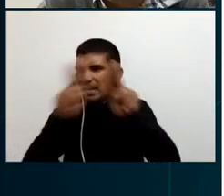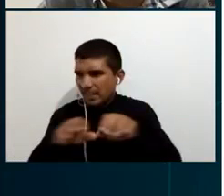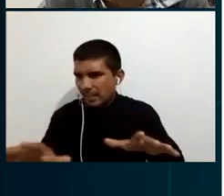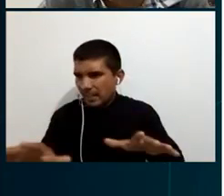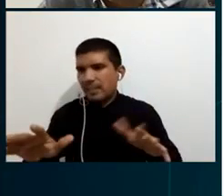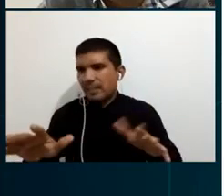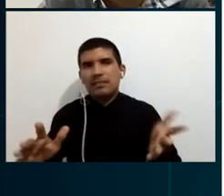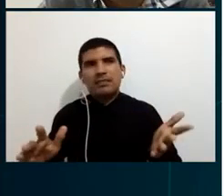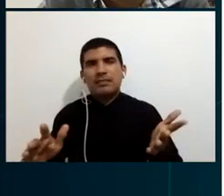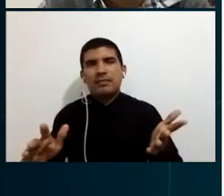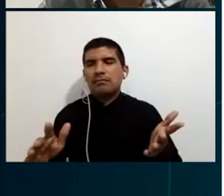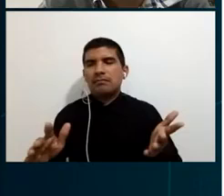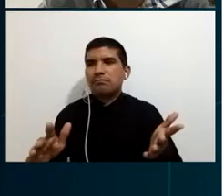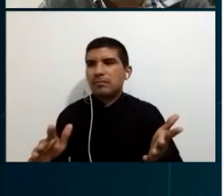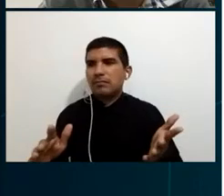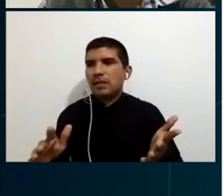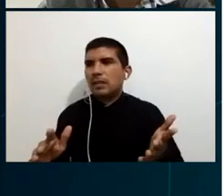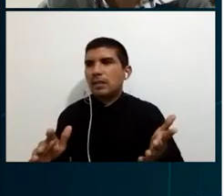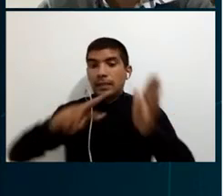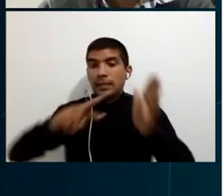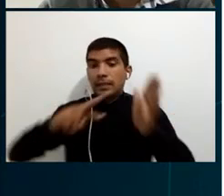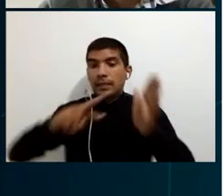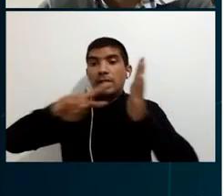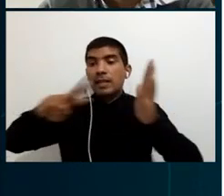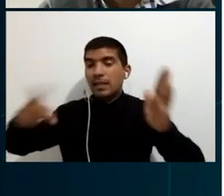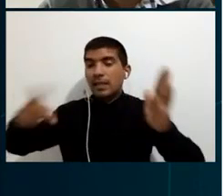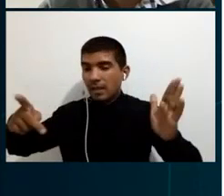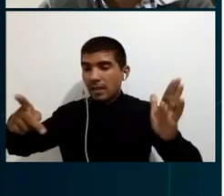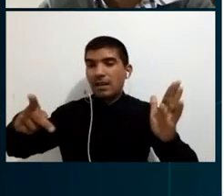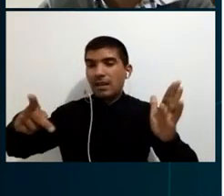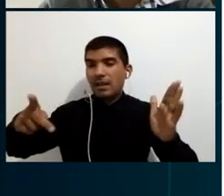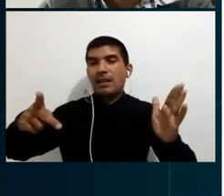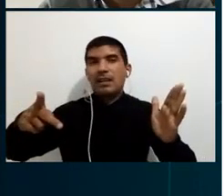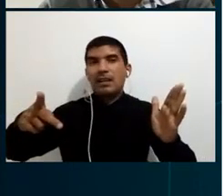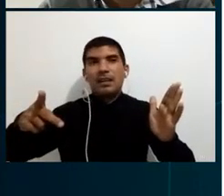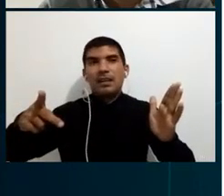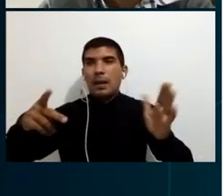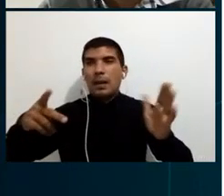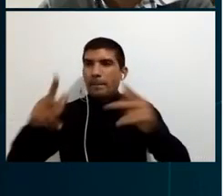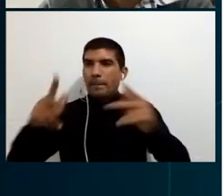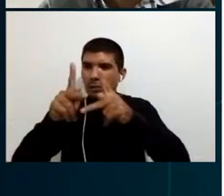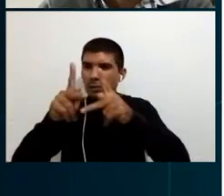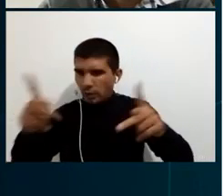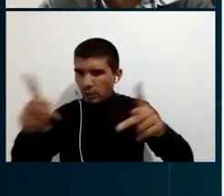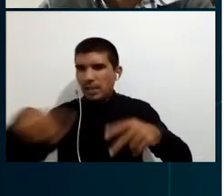la tecnología, digitalización en tecnología inclusiva, o sea que incluyente,